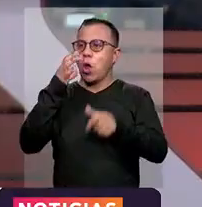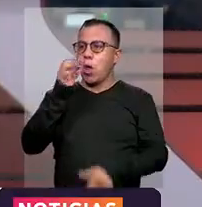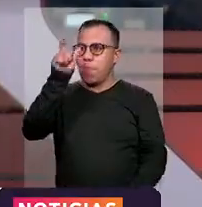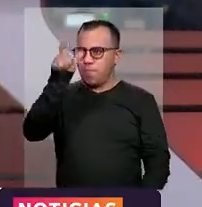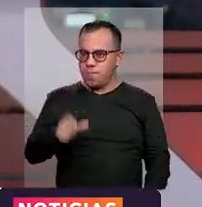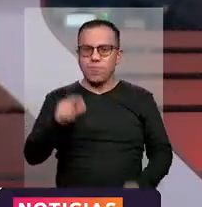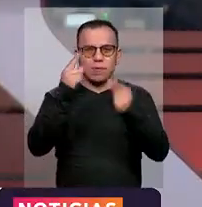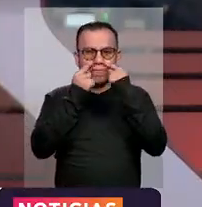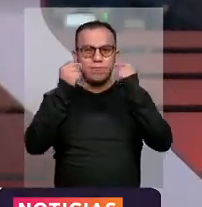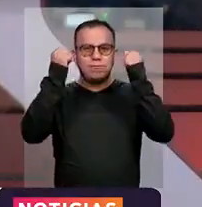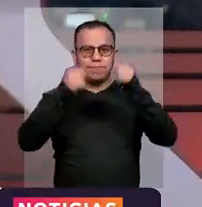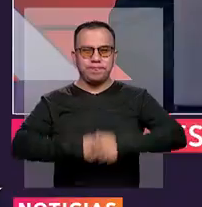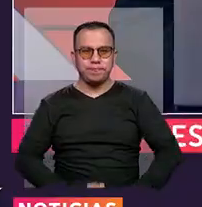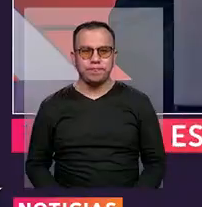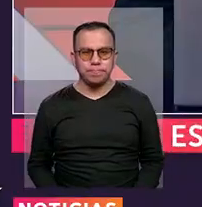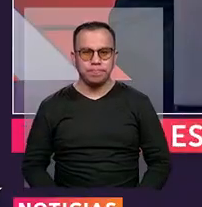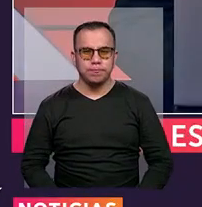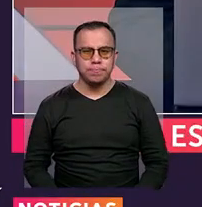vicente fernández